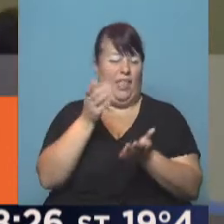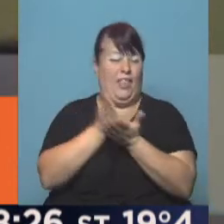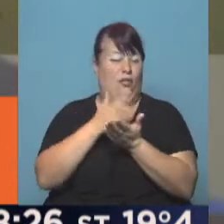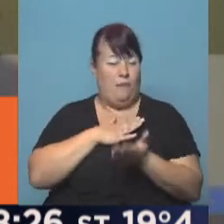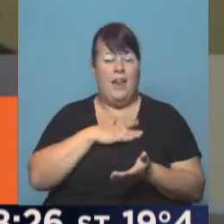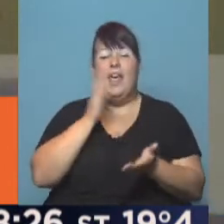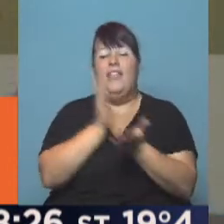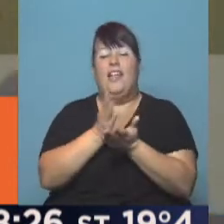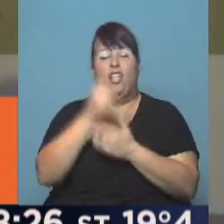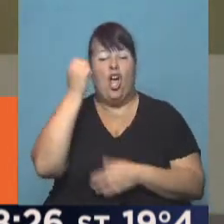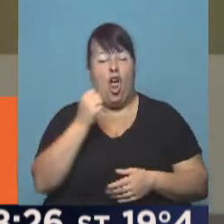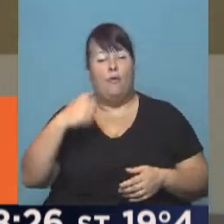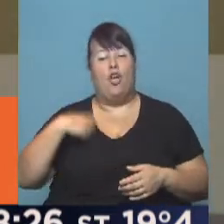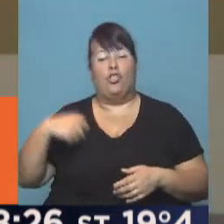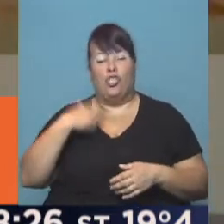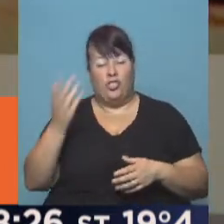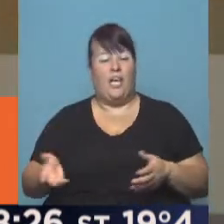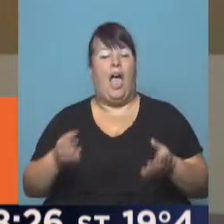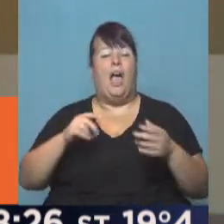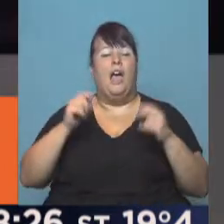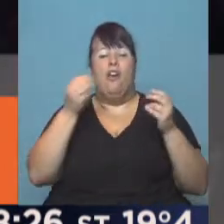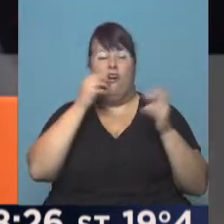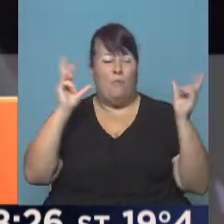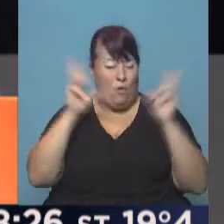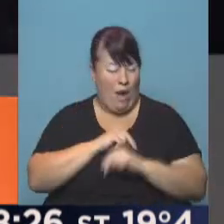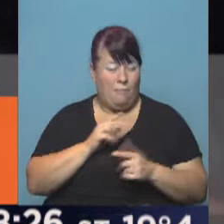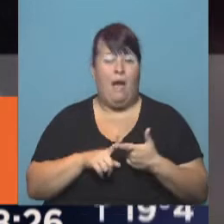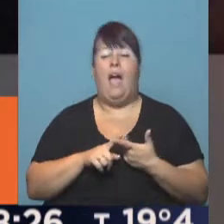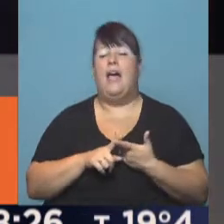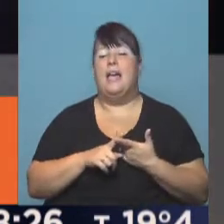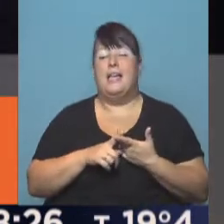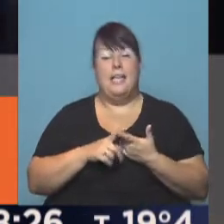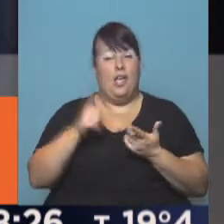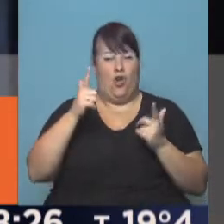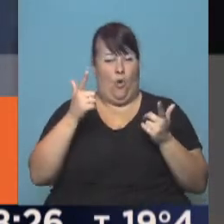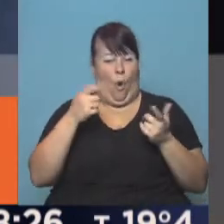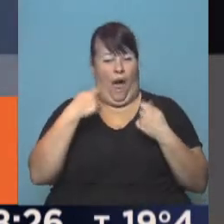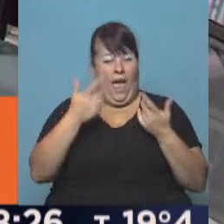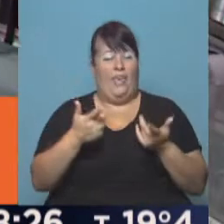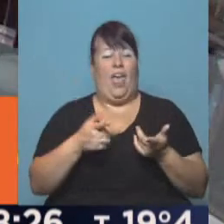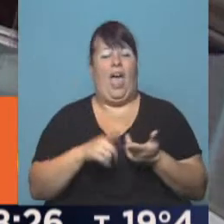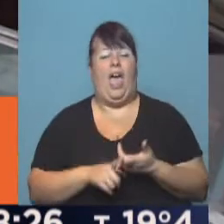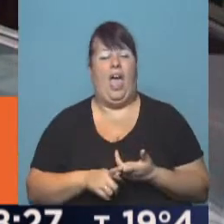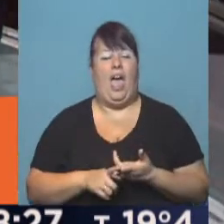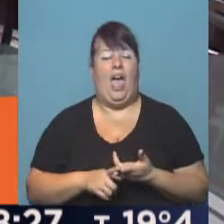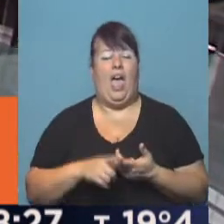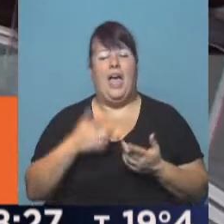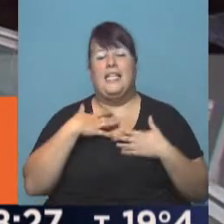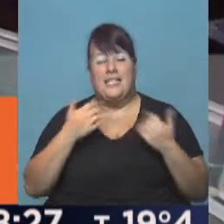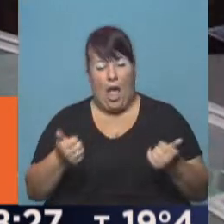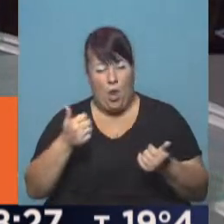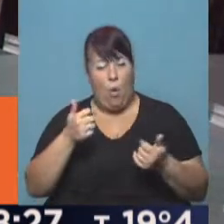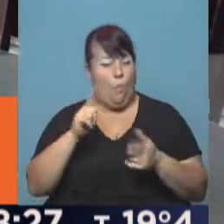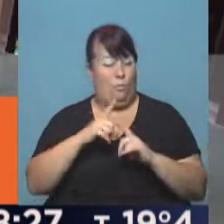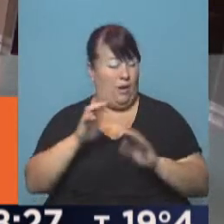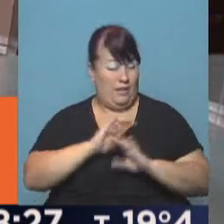los derechos económicos, sociales, el desabastecimiento de alimentos, el no acceso a servicios de salud